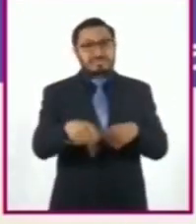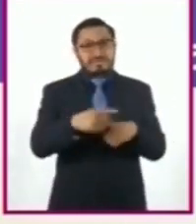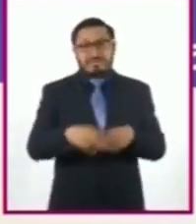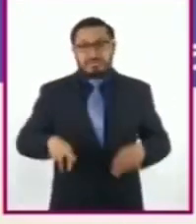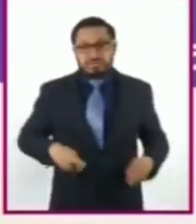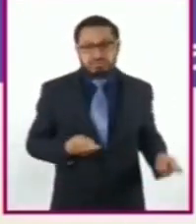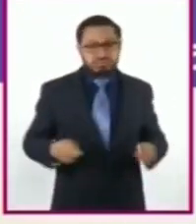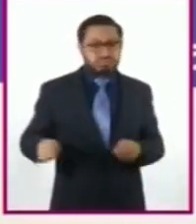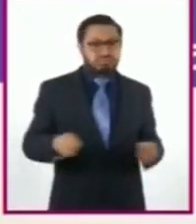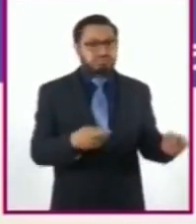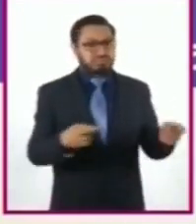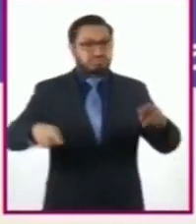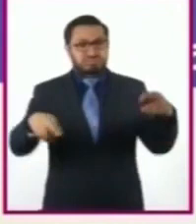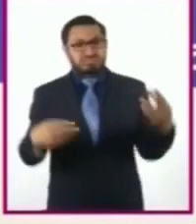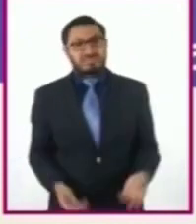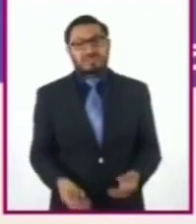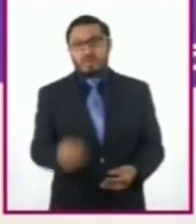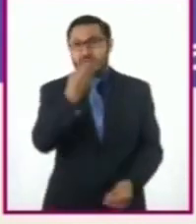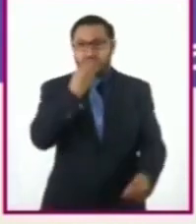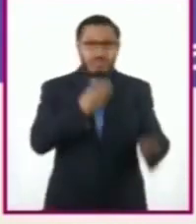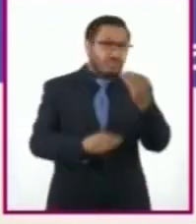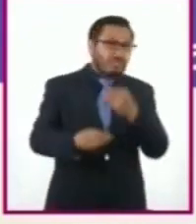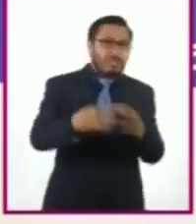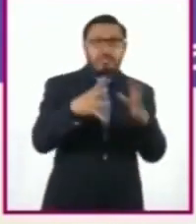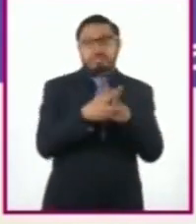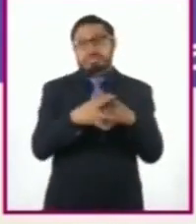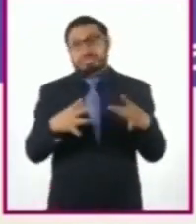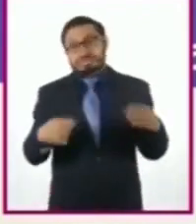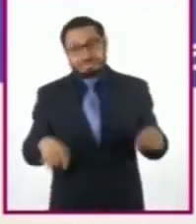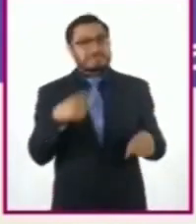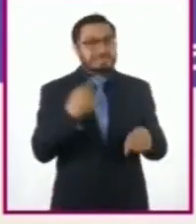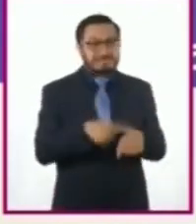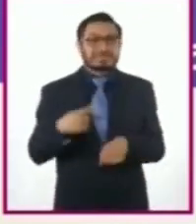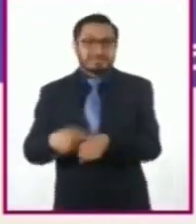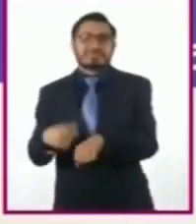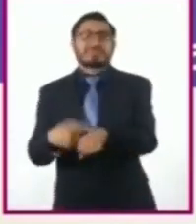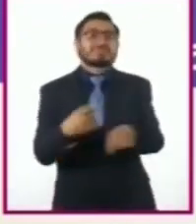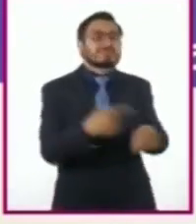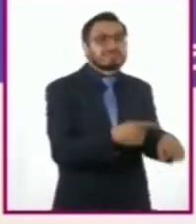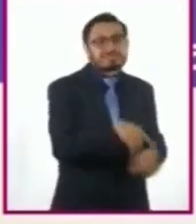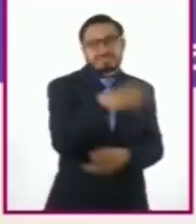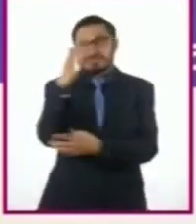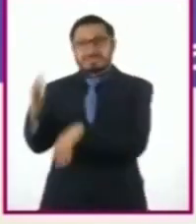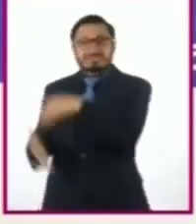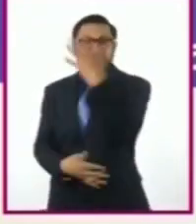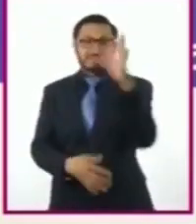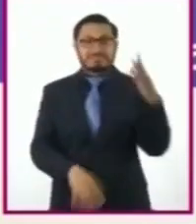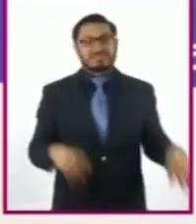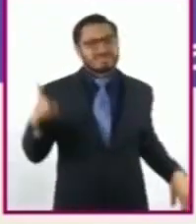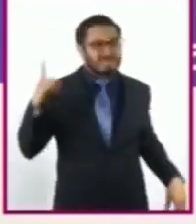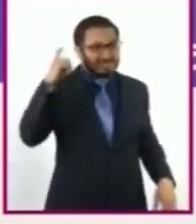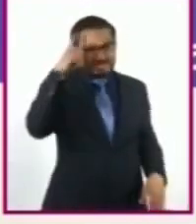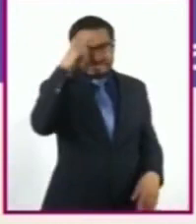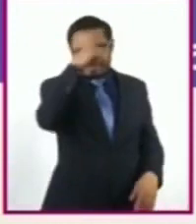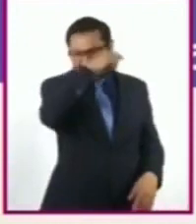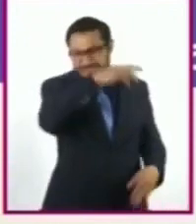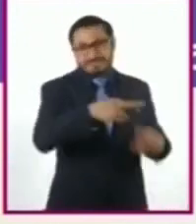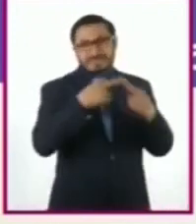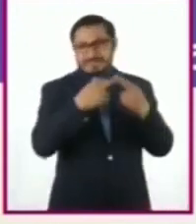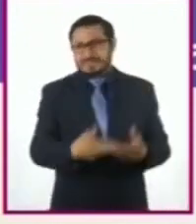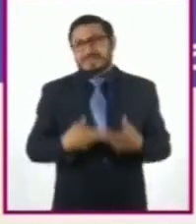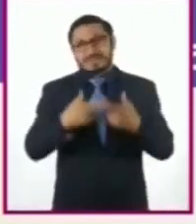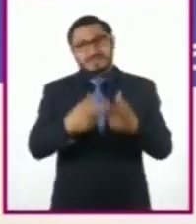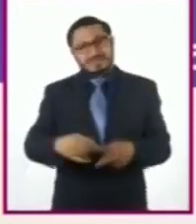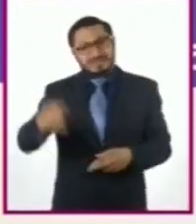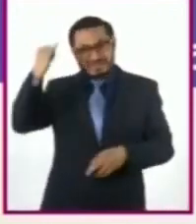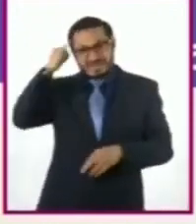caudalosos, escasez de alimentos y enfermedades tropicales y hostilidad permanente de los